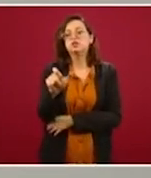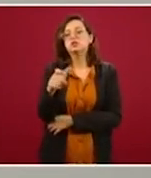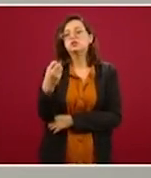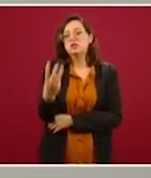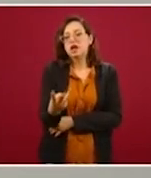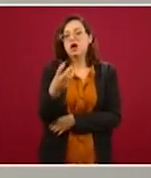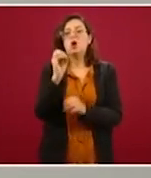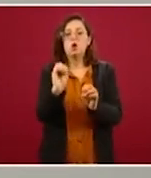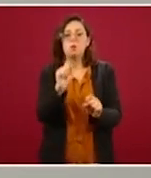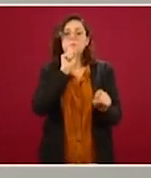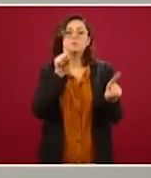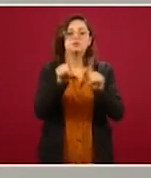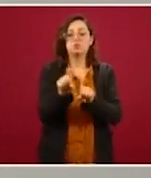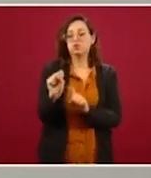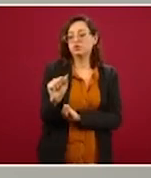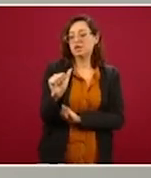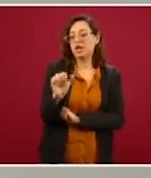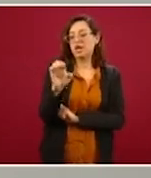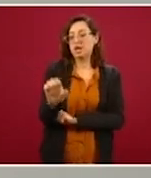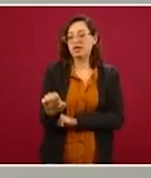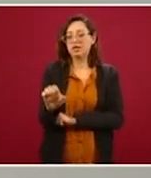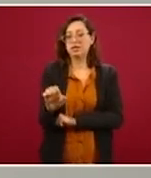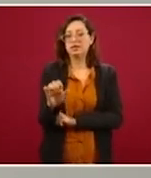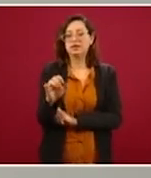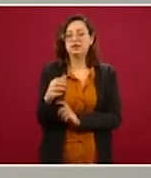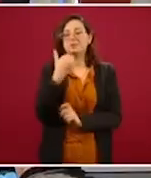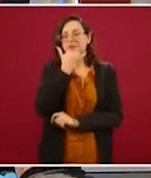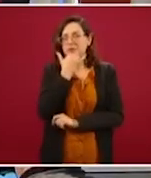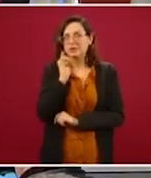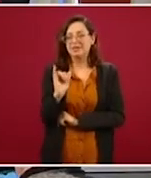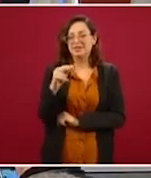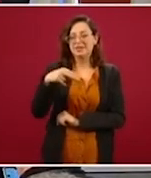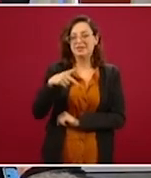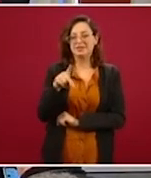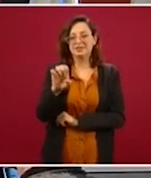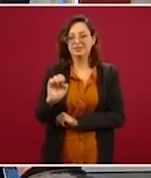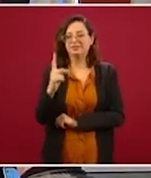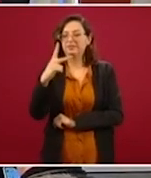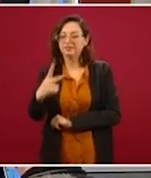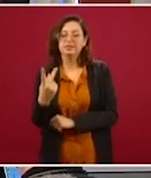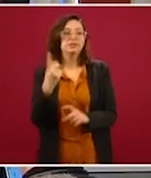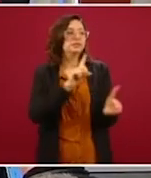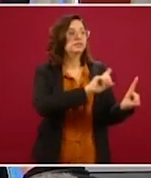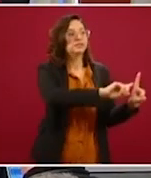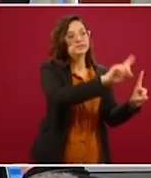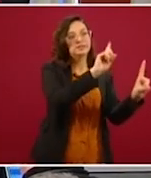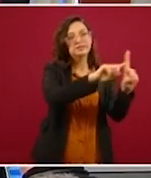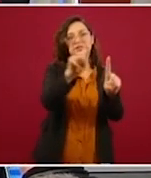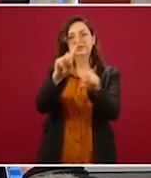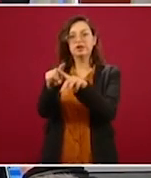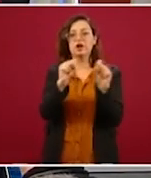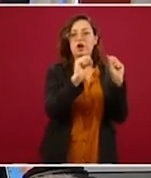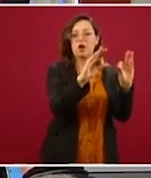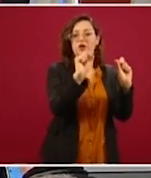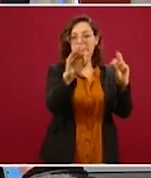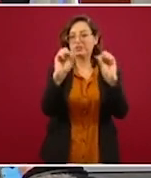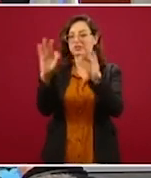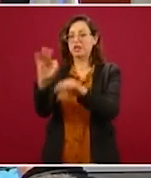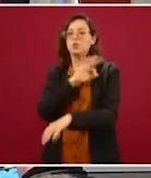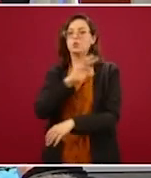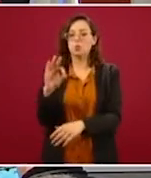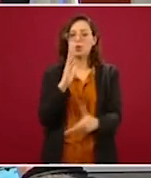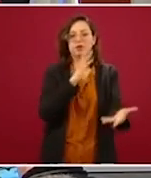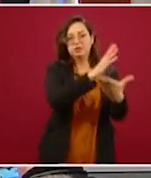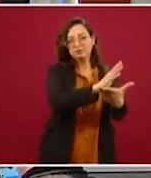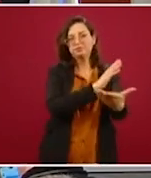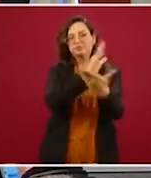SAE en el país. Del INDEP en el país. Quien no pueda venir venir a la Ciudad de México o ir a las delegaciones, lo pueden hacer desde su